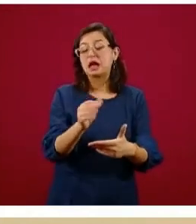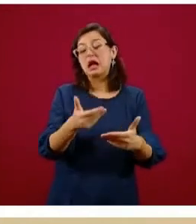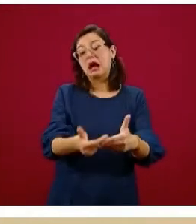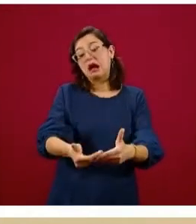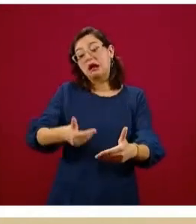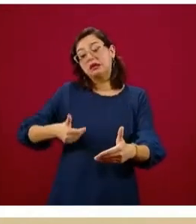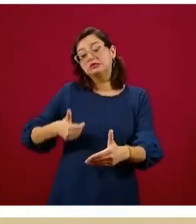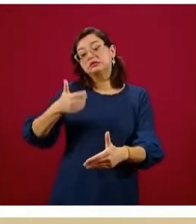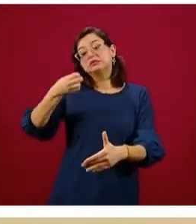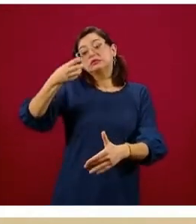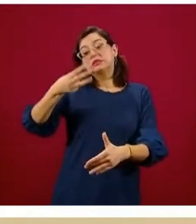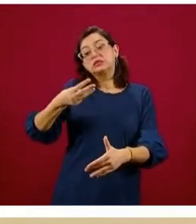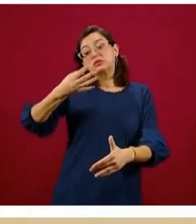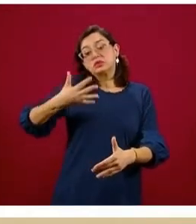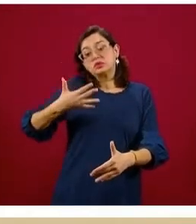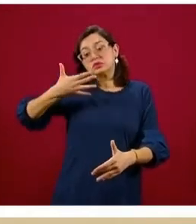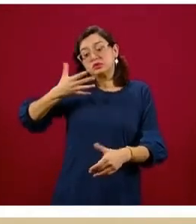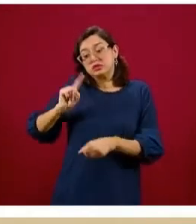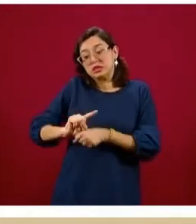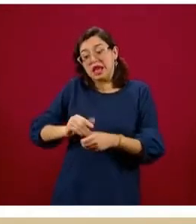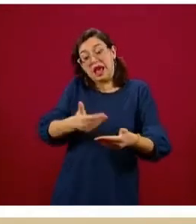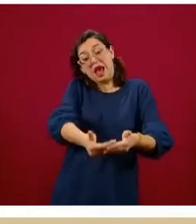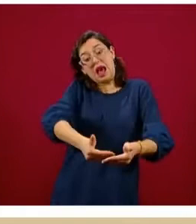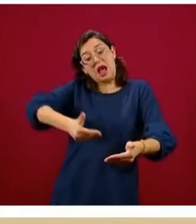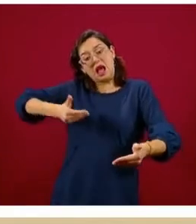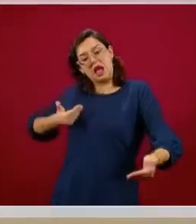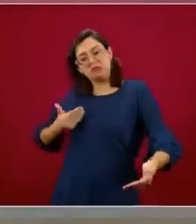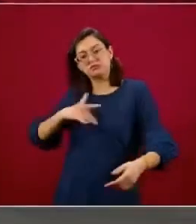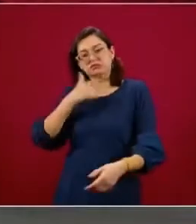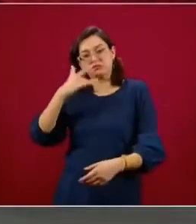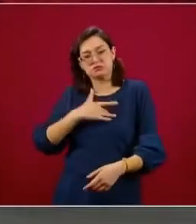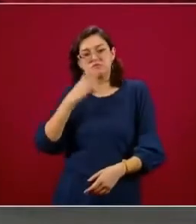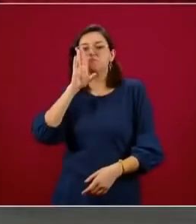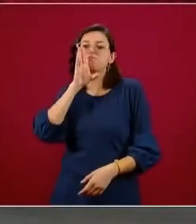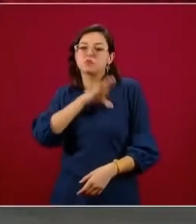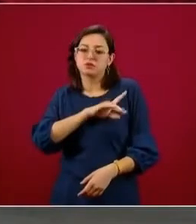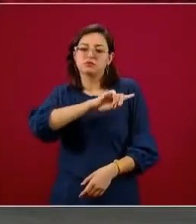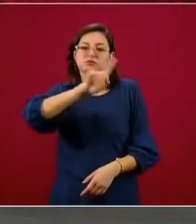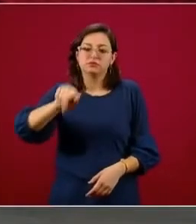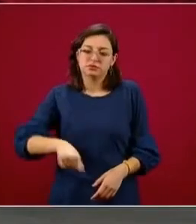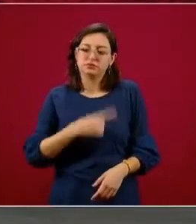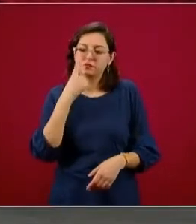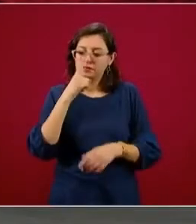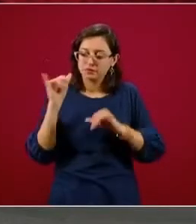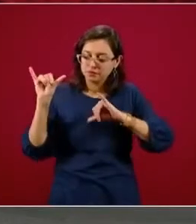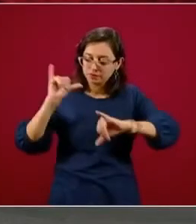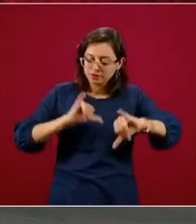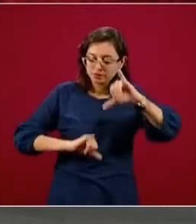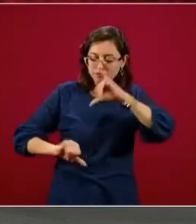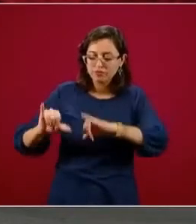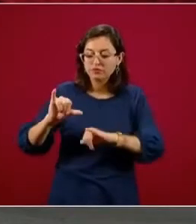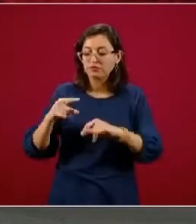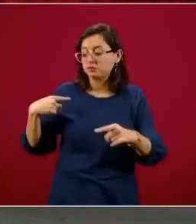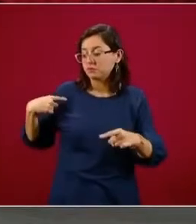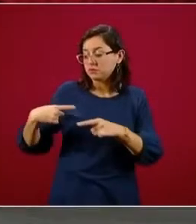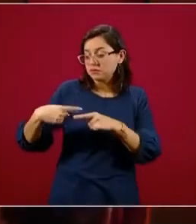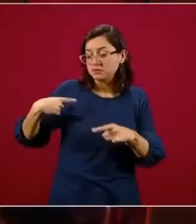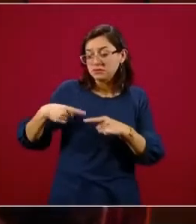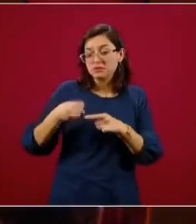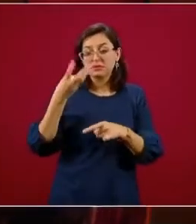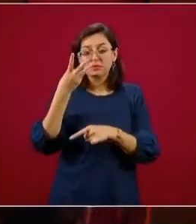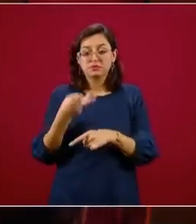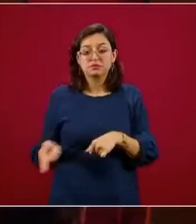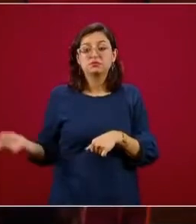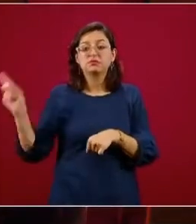4, 5 días de síntomas, se les toma la muestra. Entonces, las muestras que se tomaron en estos últimos 3